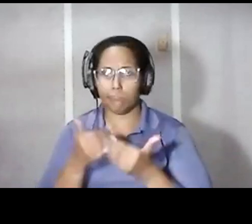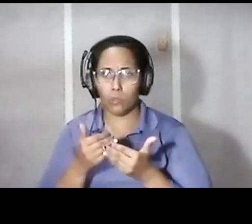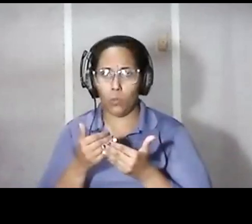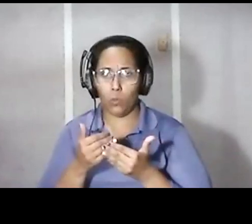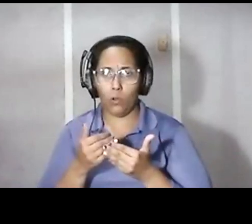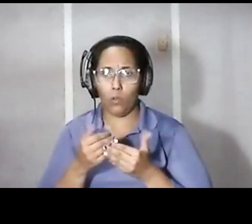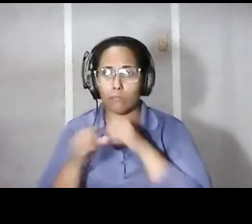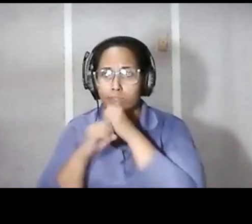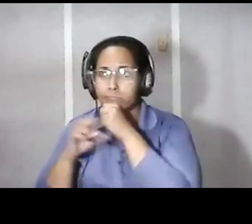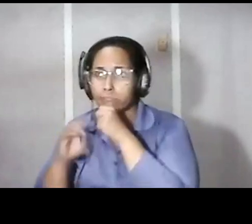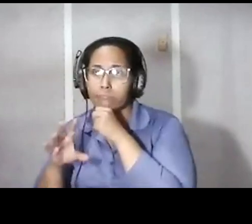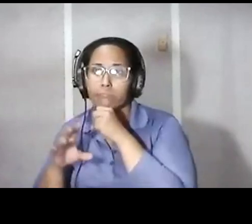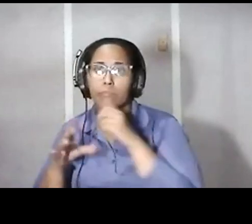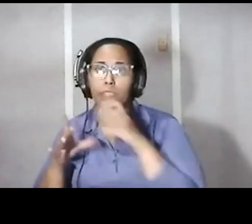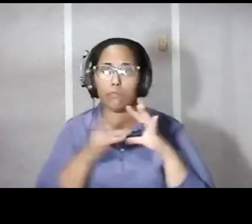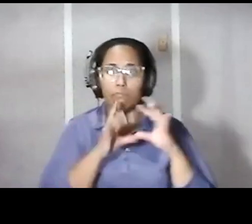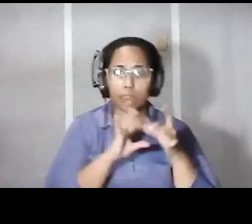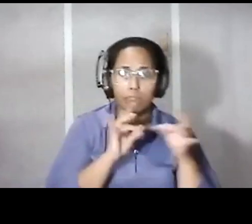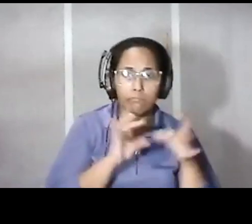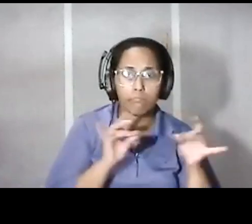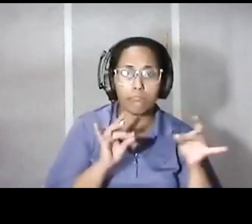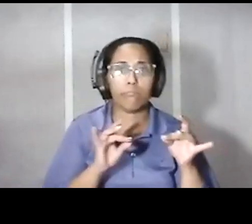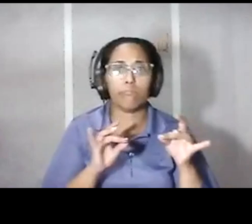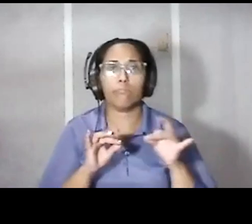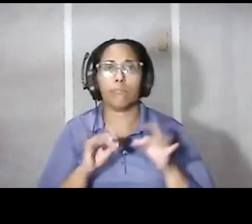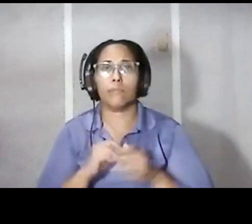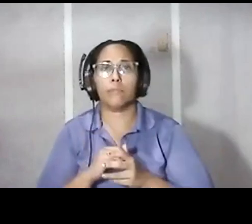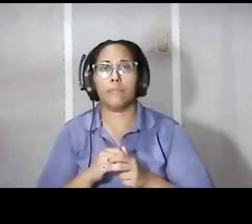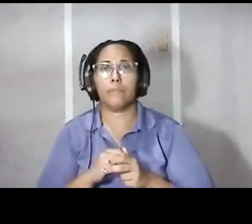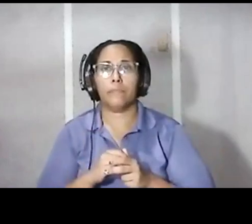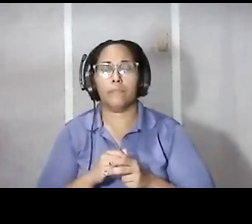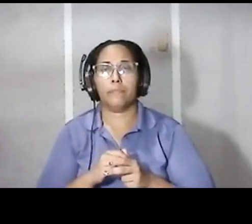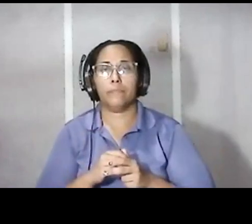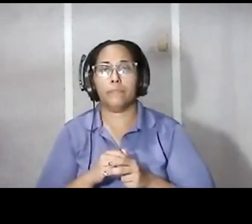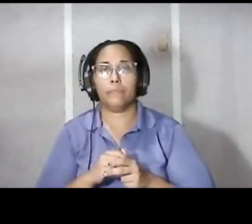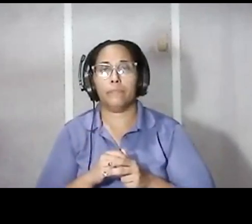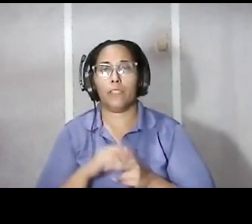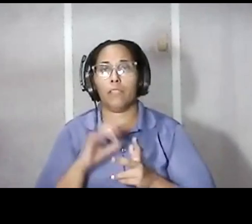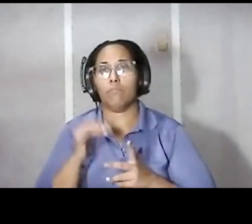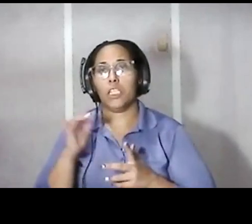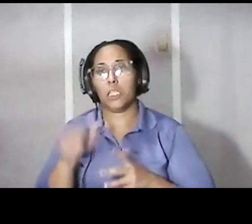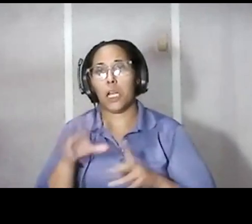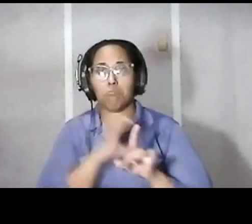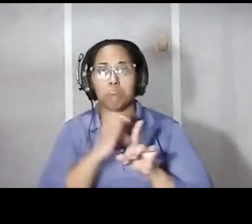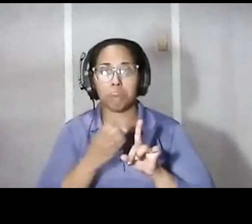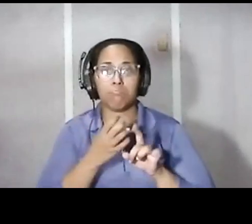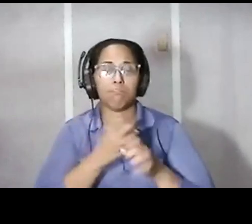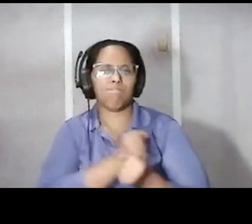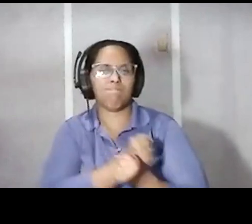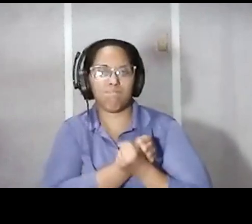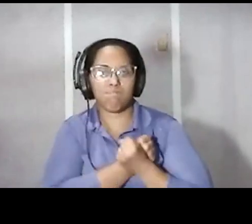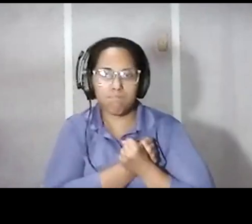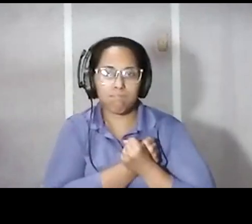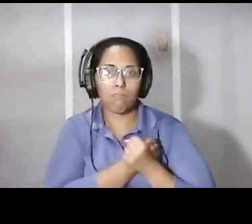salían y los que se comentaban son, ¿cómo se llama? Son más bien casos pasionales, los